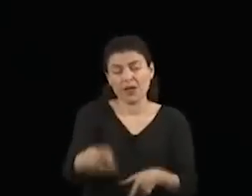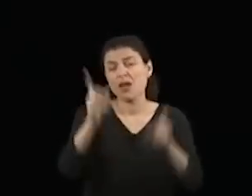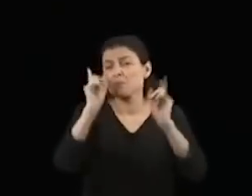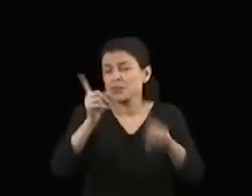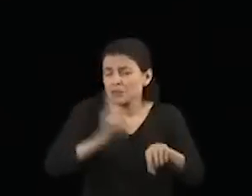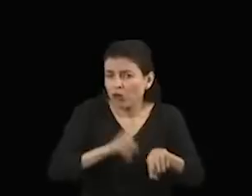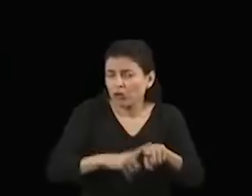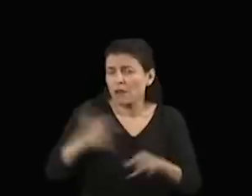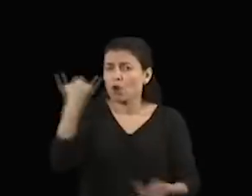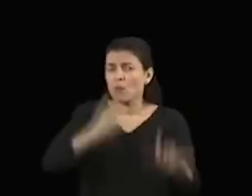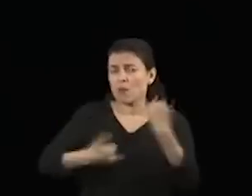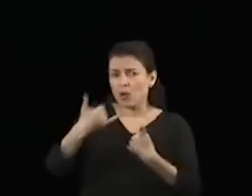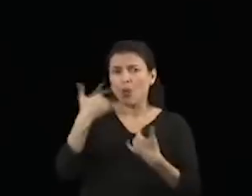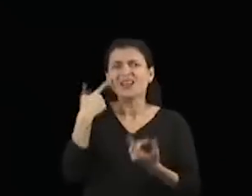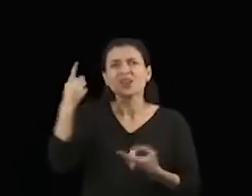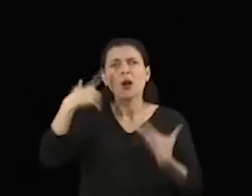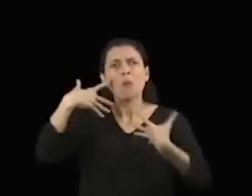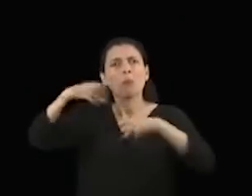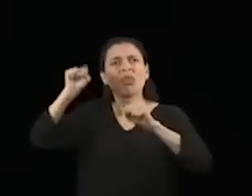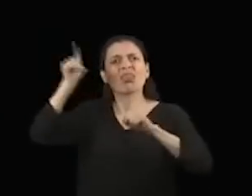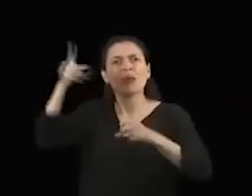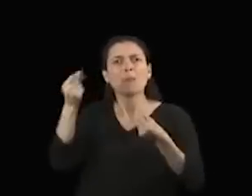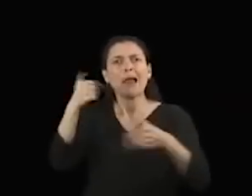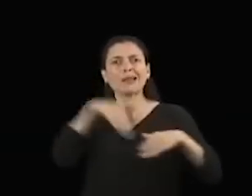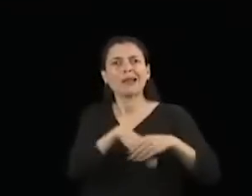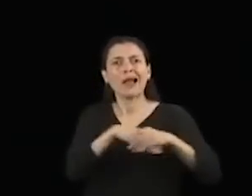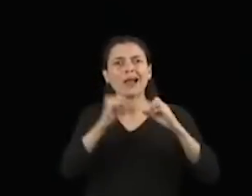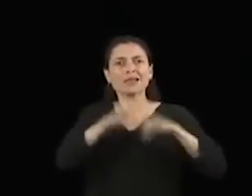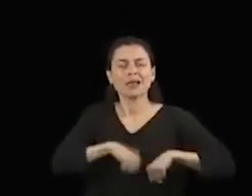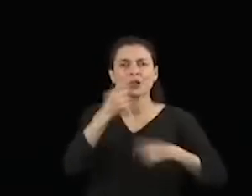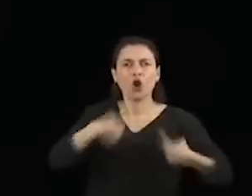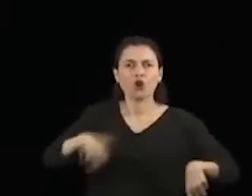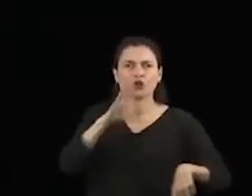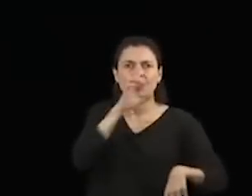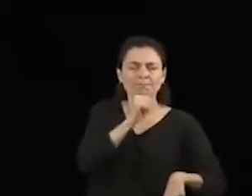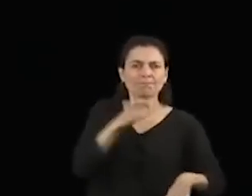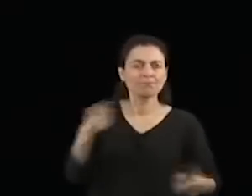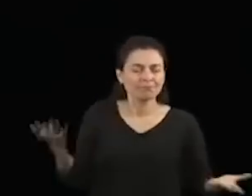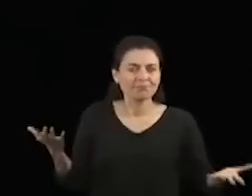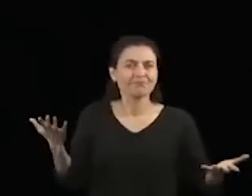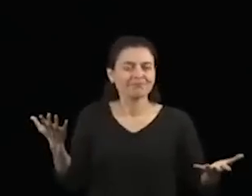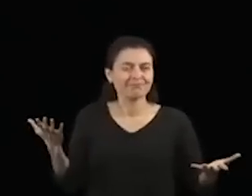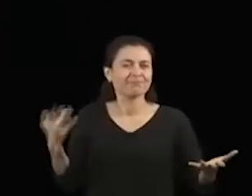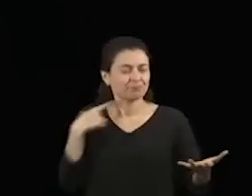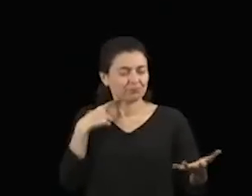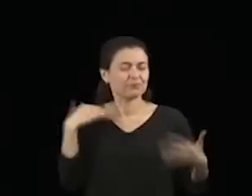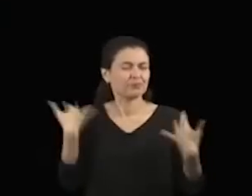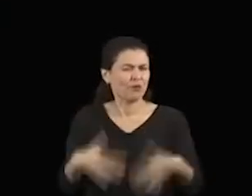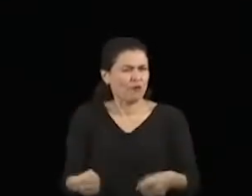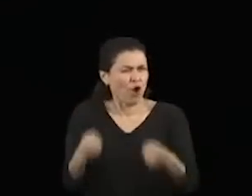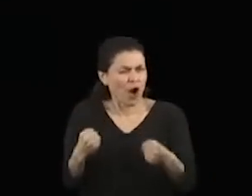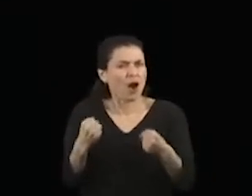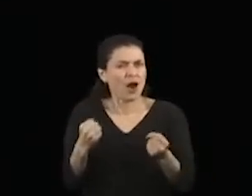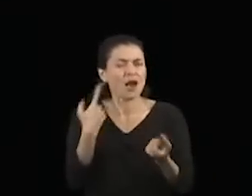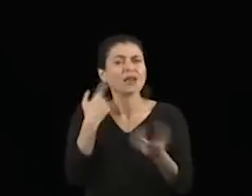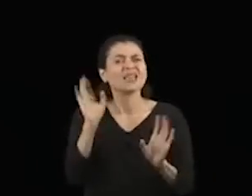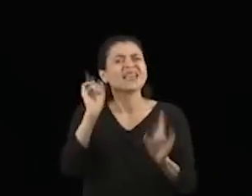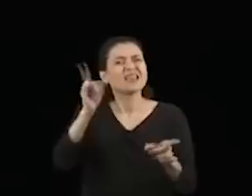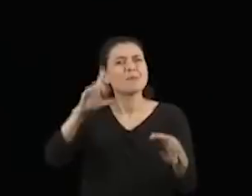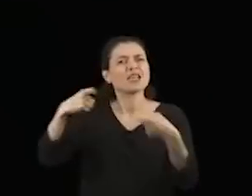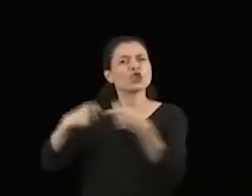además tenían fondos fiduciarios, tenían un montón de cosas, donde hay involucrado varios estratos